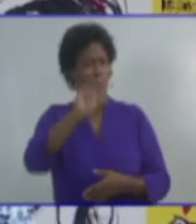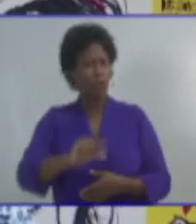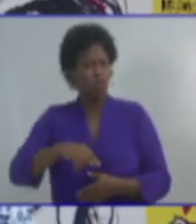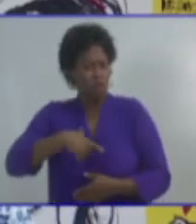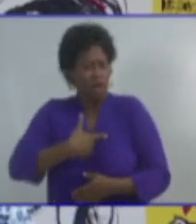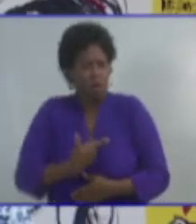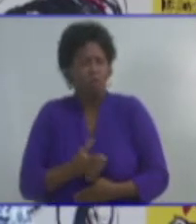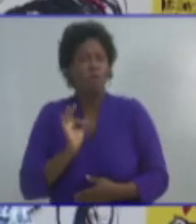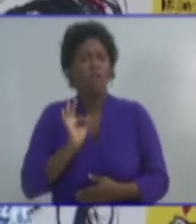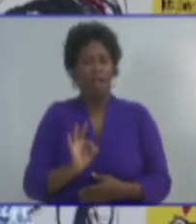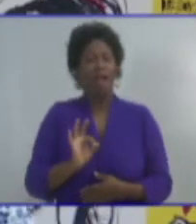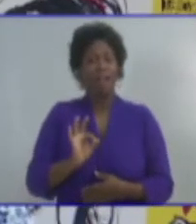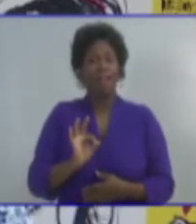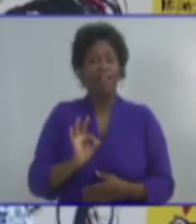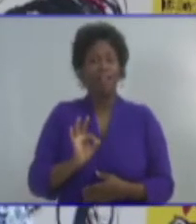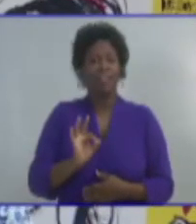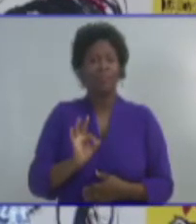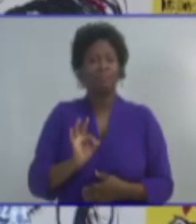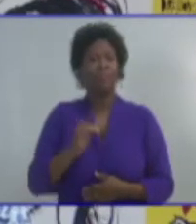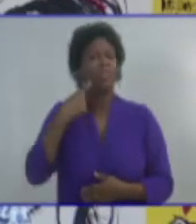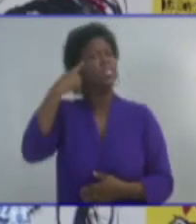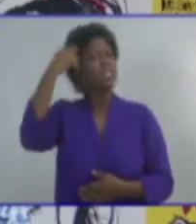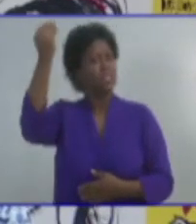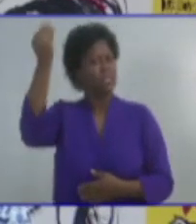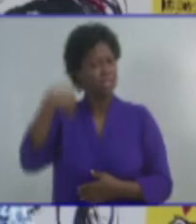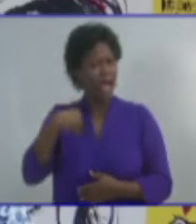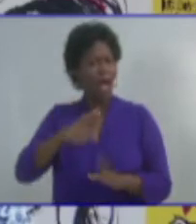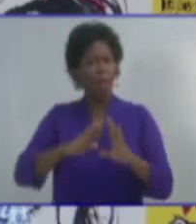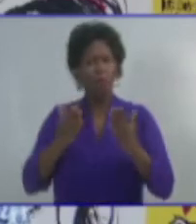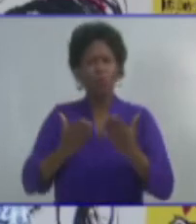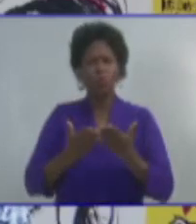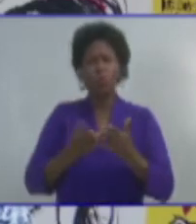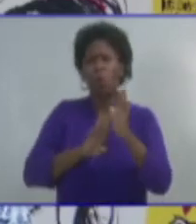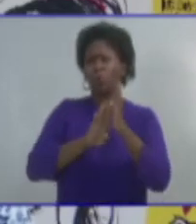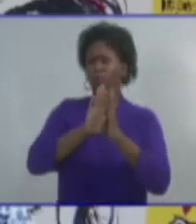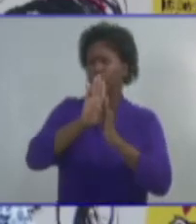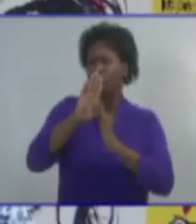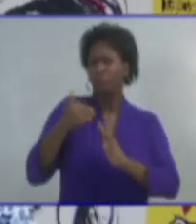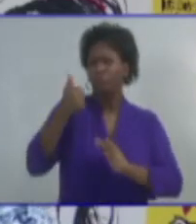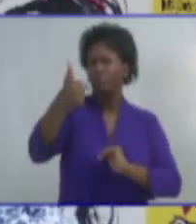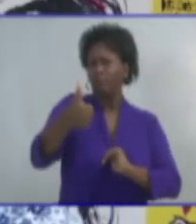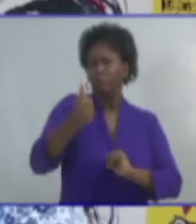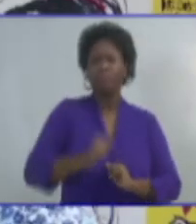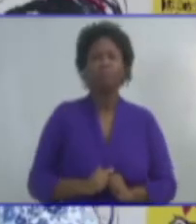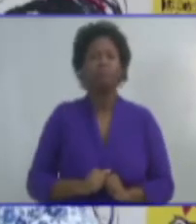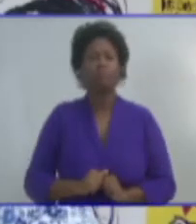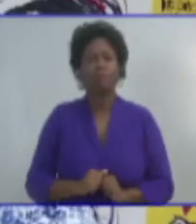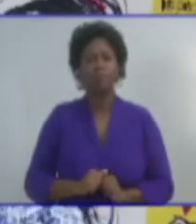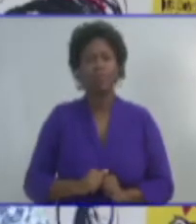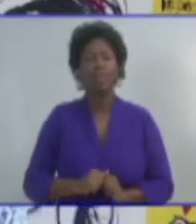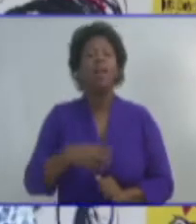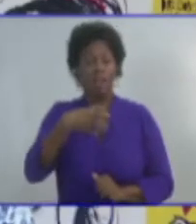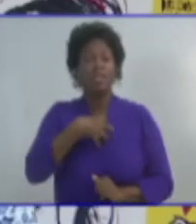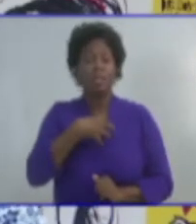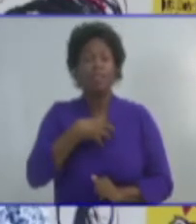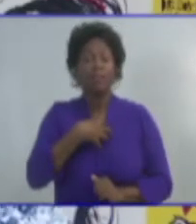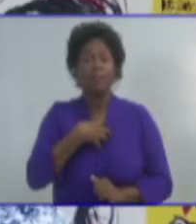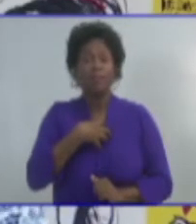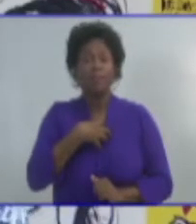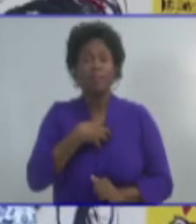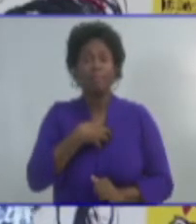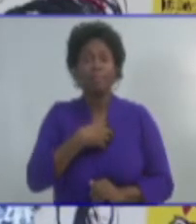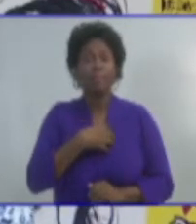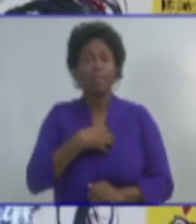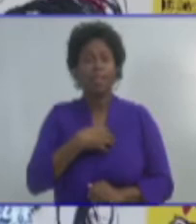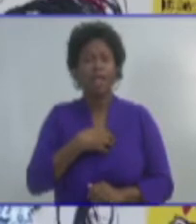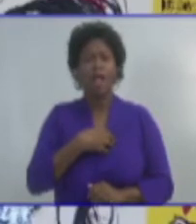estamos muy conscientes de que Cuba saldrá adelante porque ya tenemos, por lo menos en mi caso